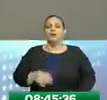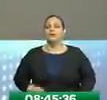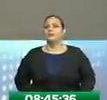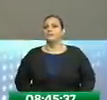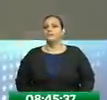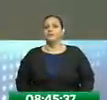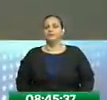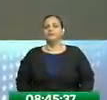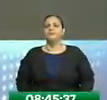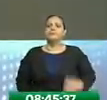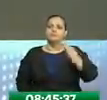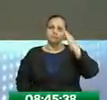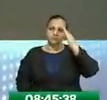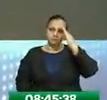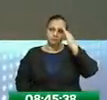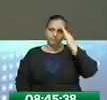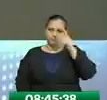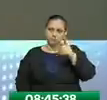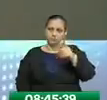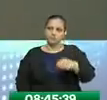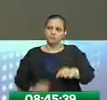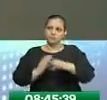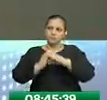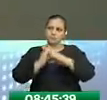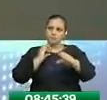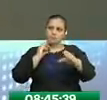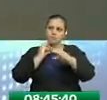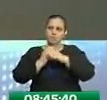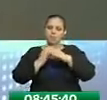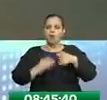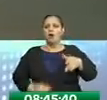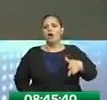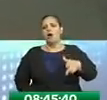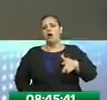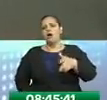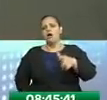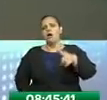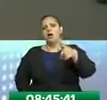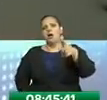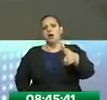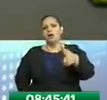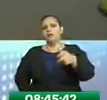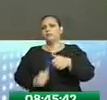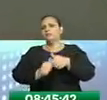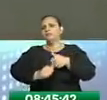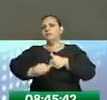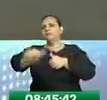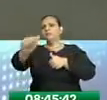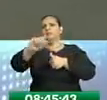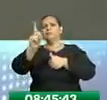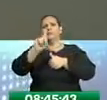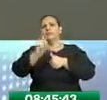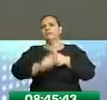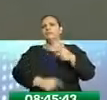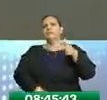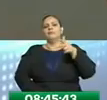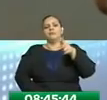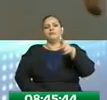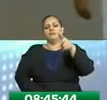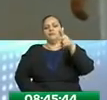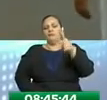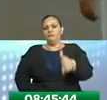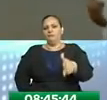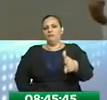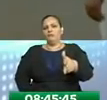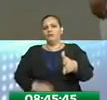estas líneas que tenían antes un recorrido más largo, ahora le han cortado, pero es el usuario o el